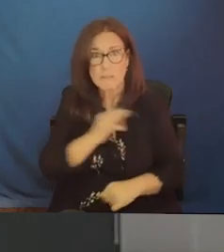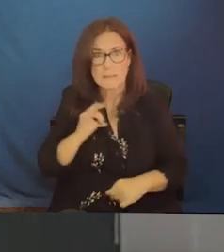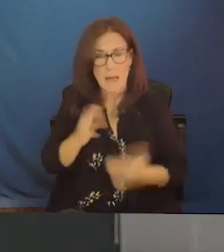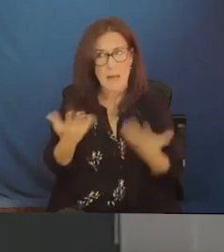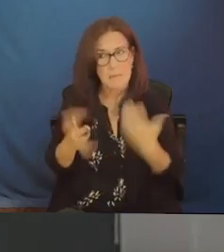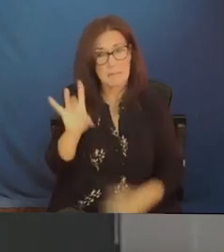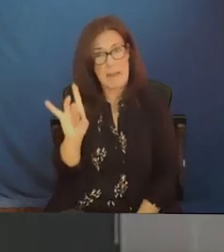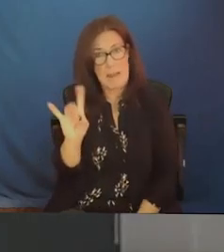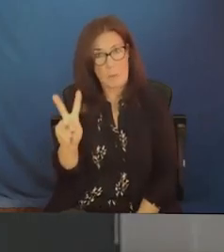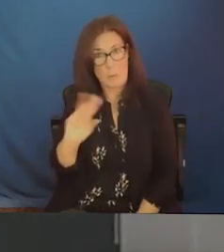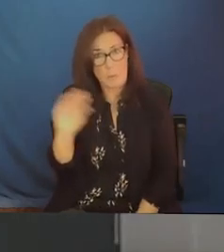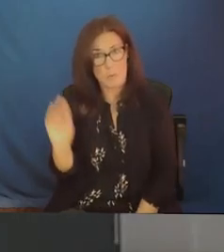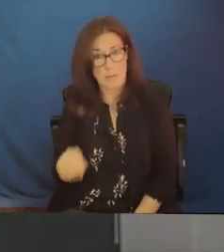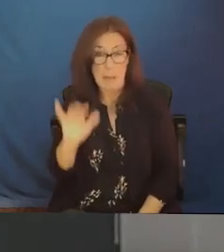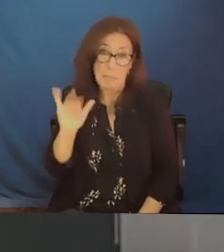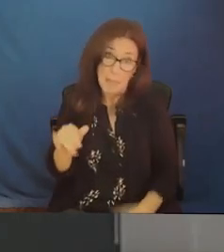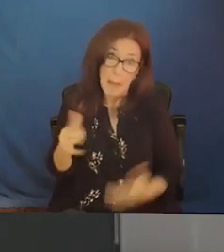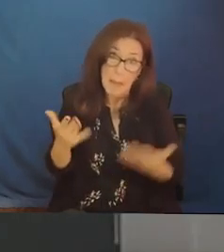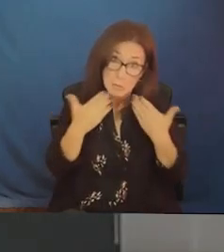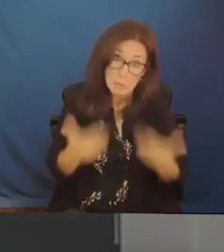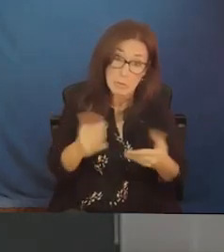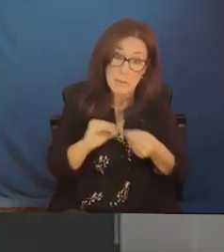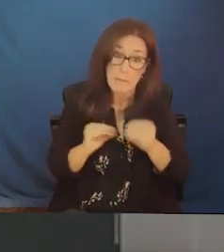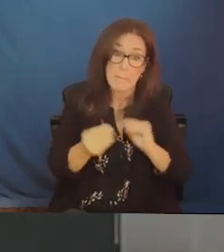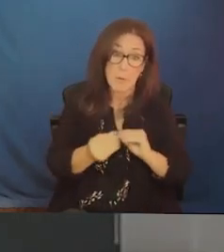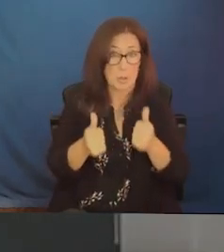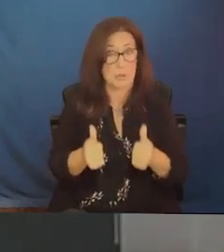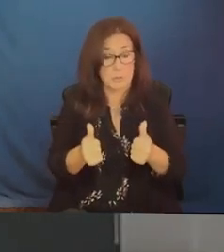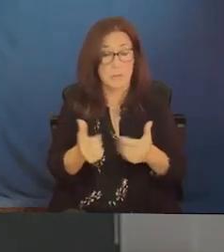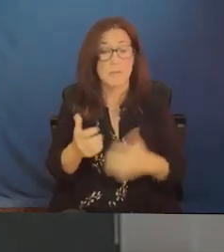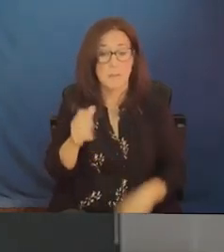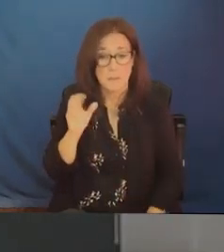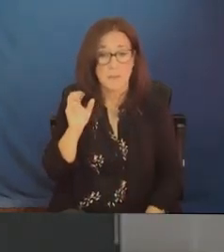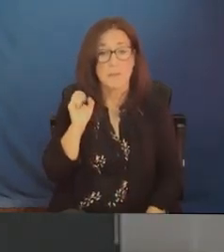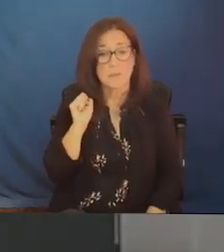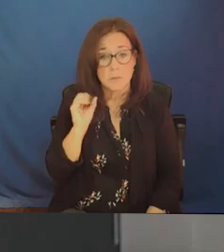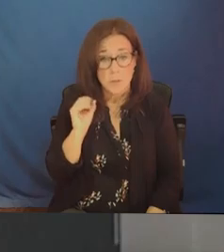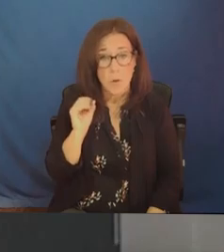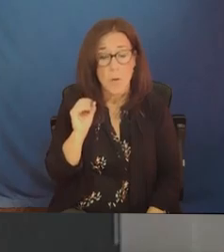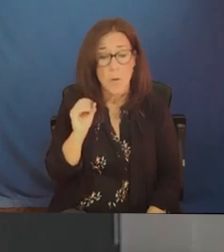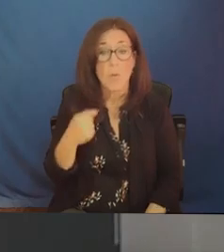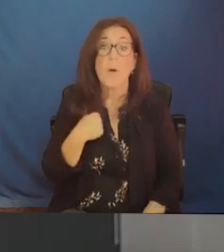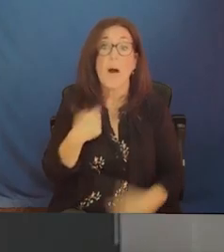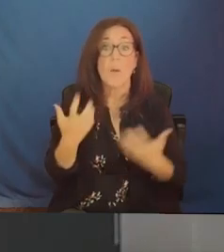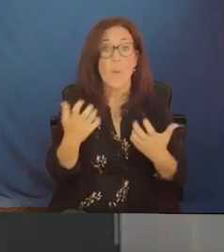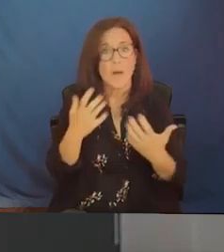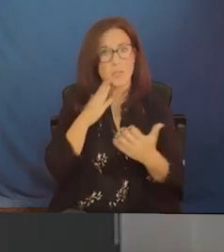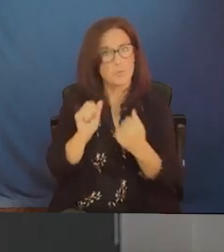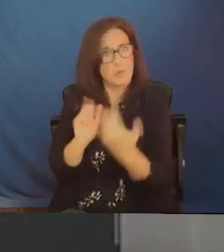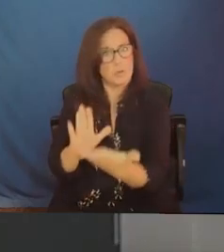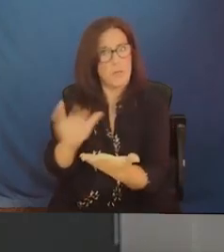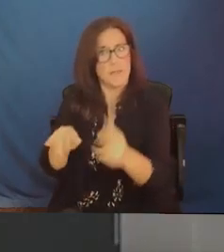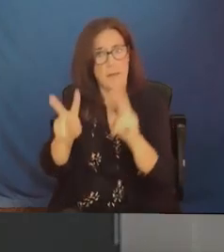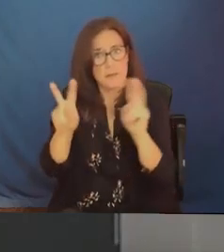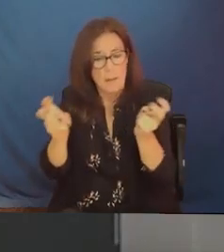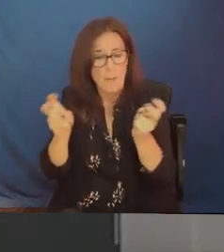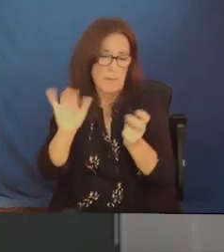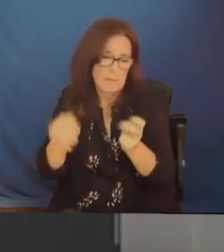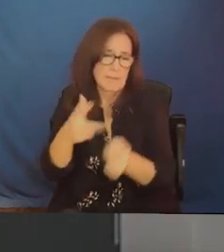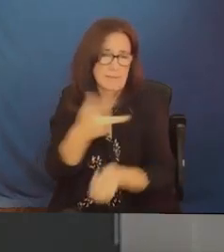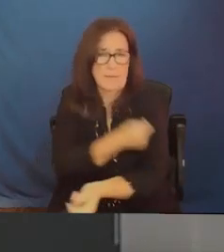un índice bastante bueno así que vamos a hablar de esto más adelante pero quiero hablar del tema de la hora que son las